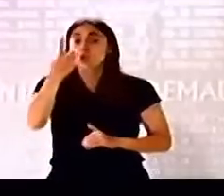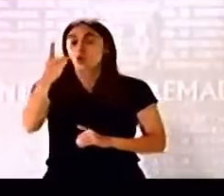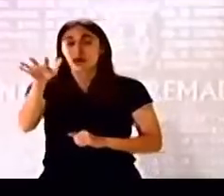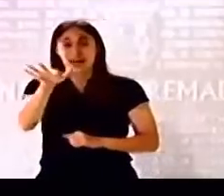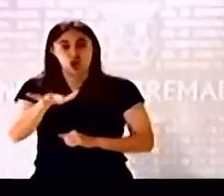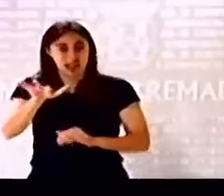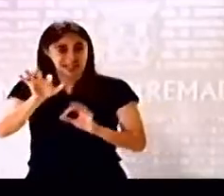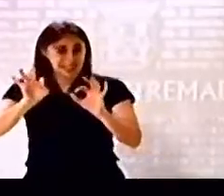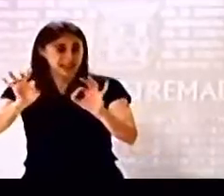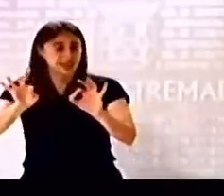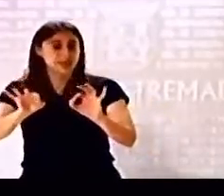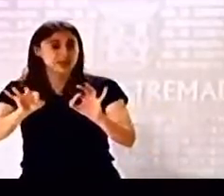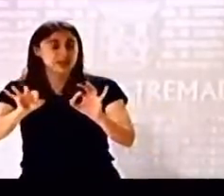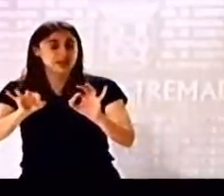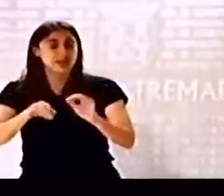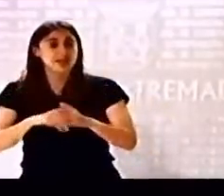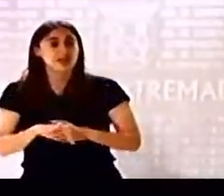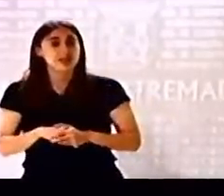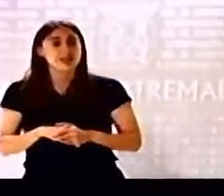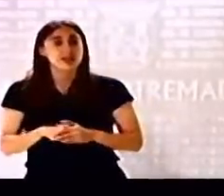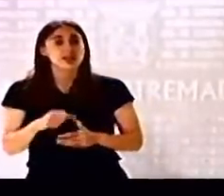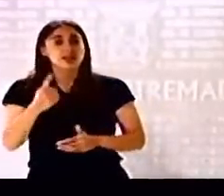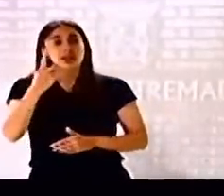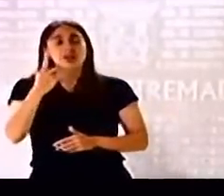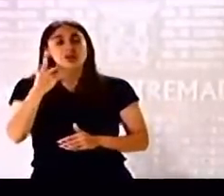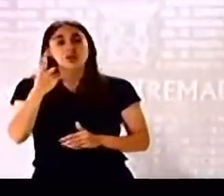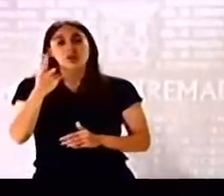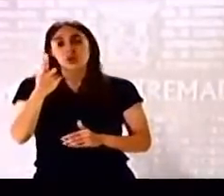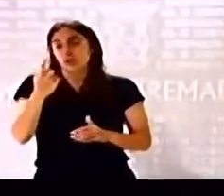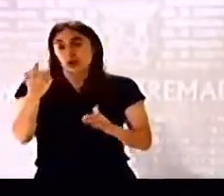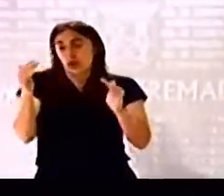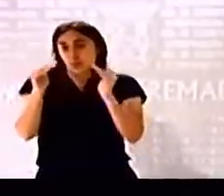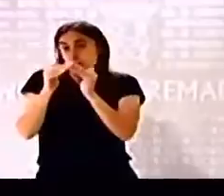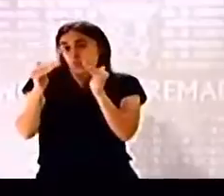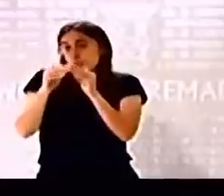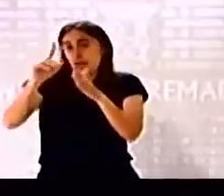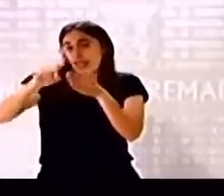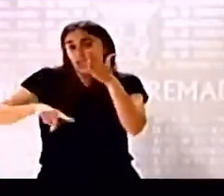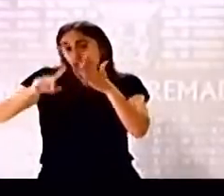localidad, están en unos alojamientos que son viviendas alquiladas,